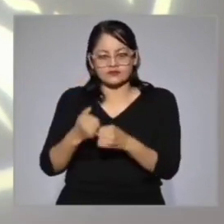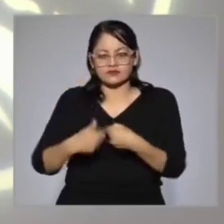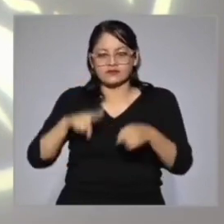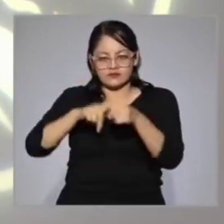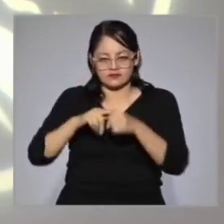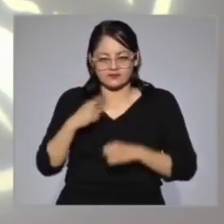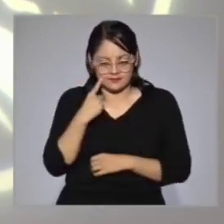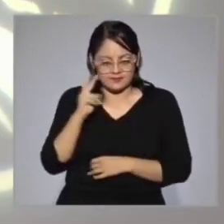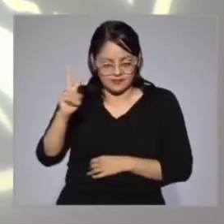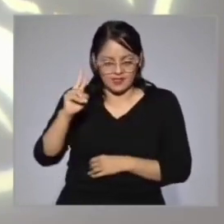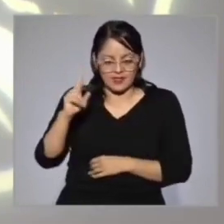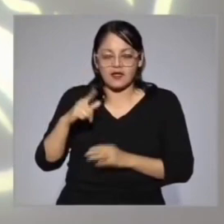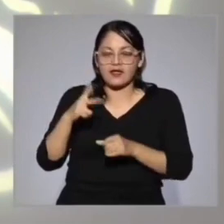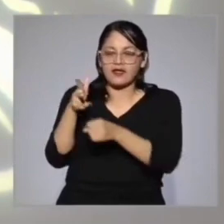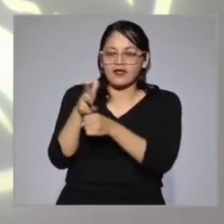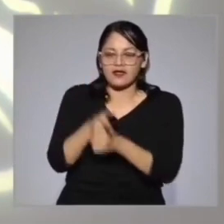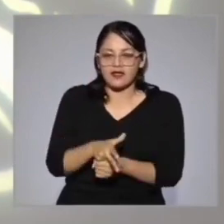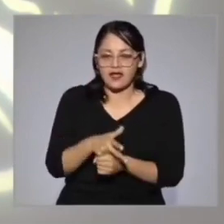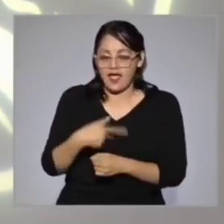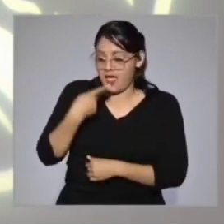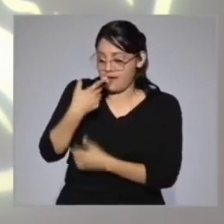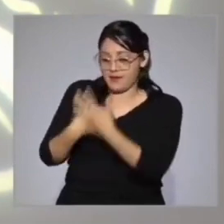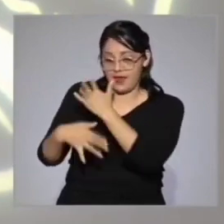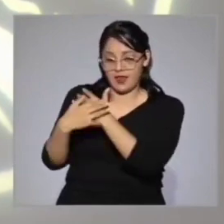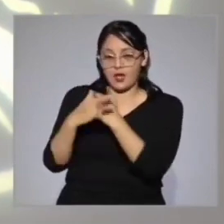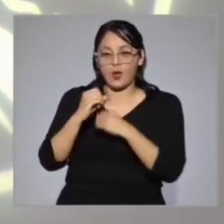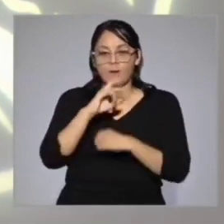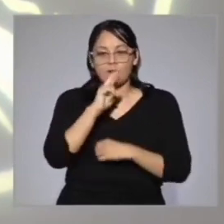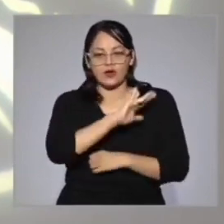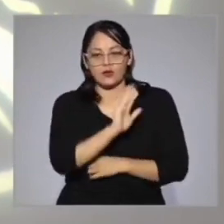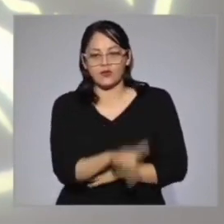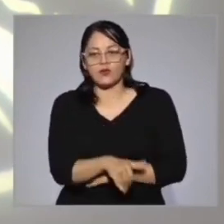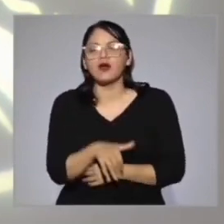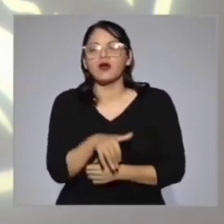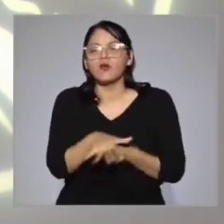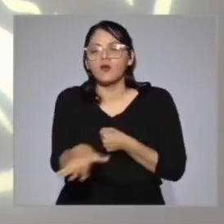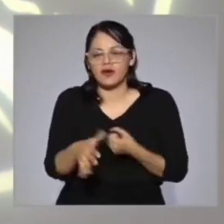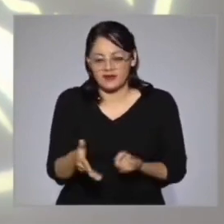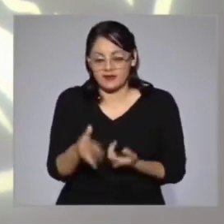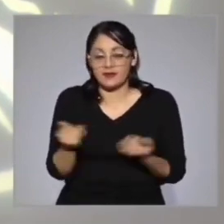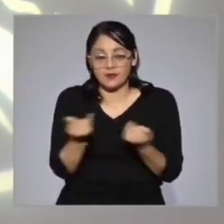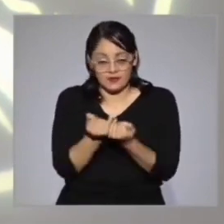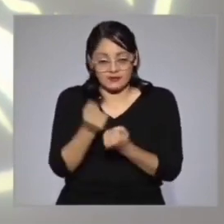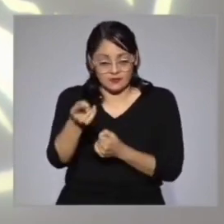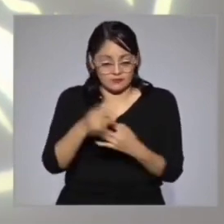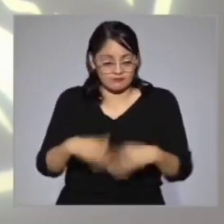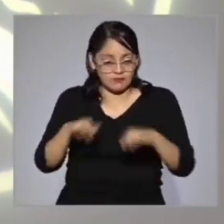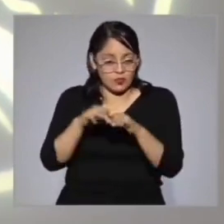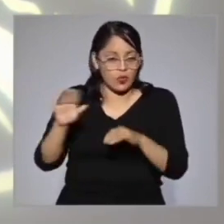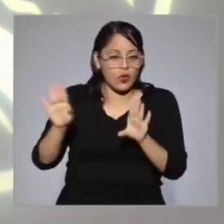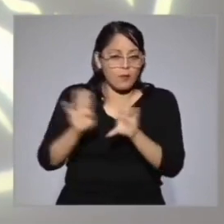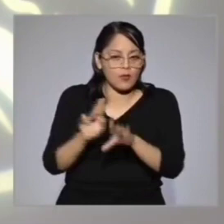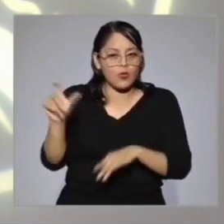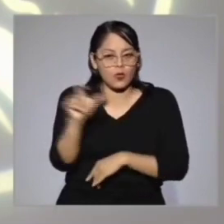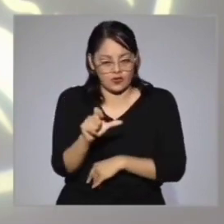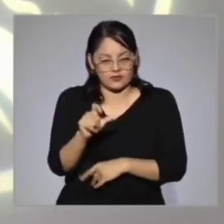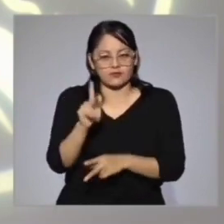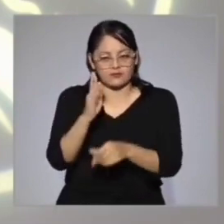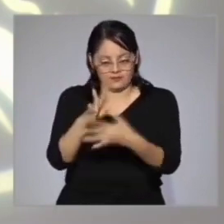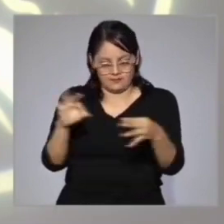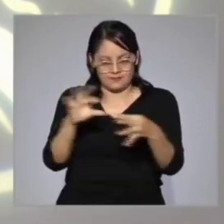social. Vamos a ver estas imágenes de Hablar o Morir, y de regreso les digo cómo y cuándo no pueden perderse esta imprescindible obra de teatro